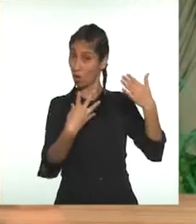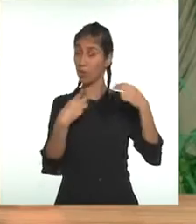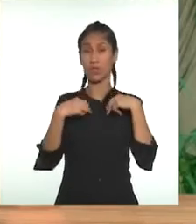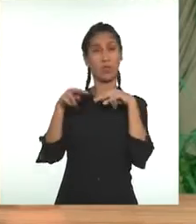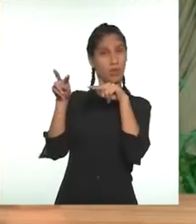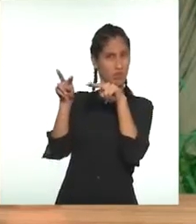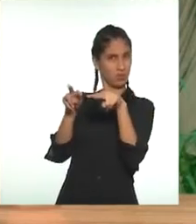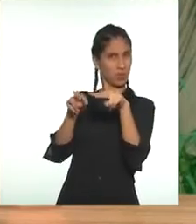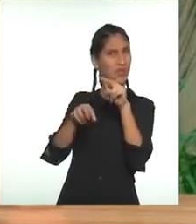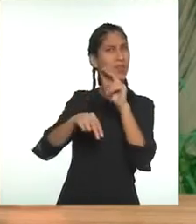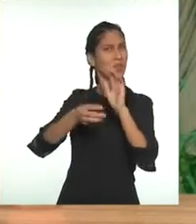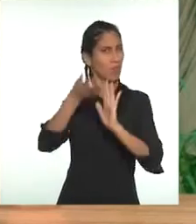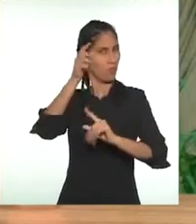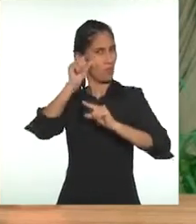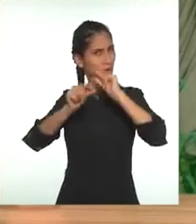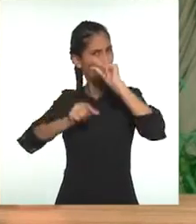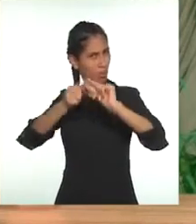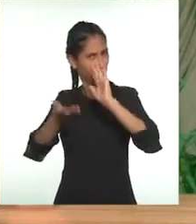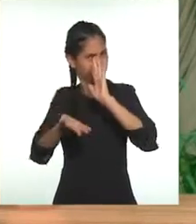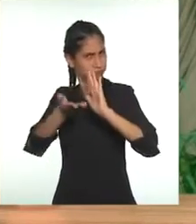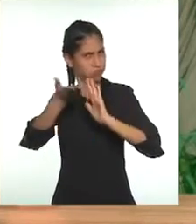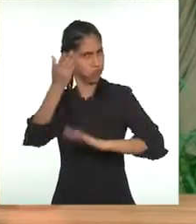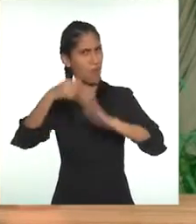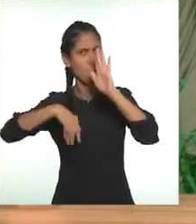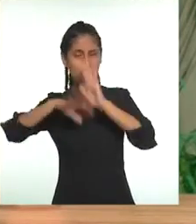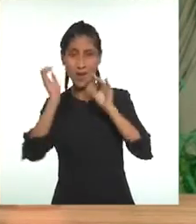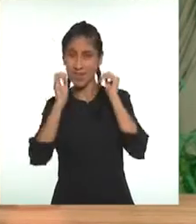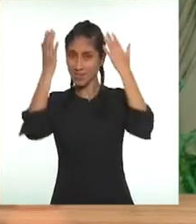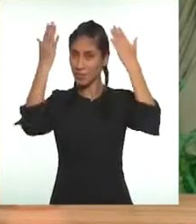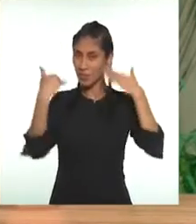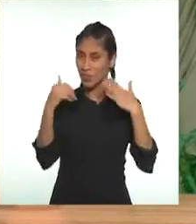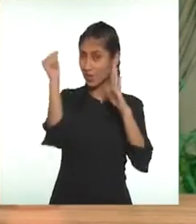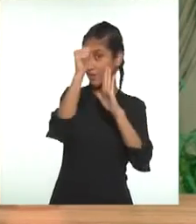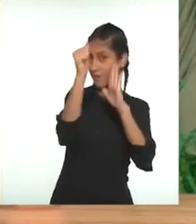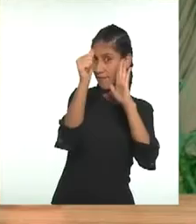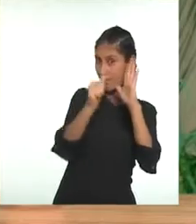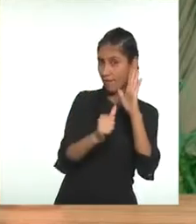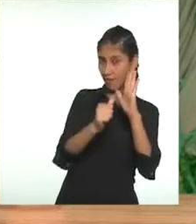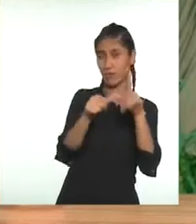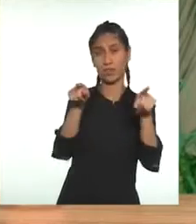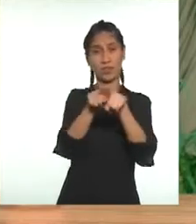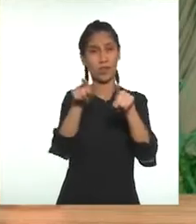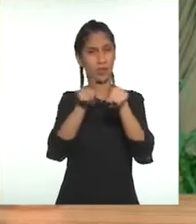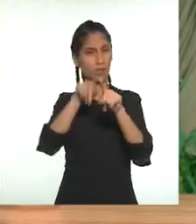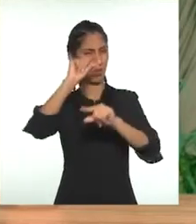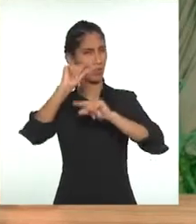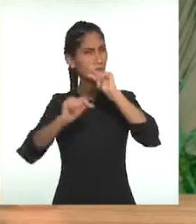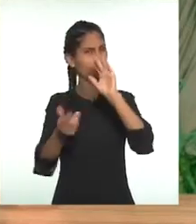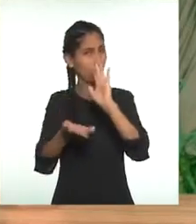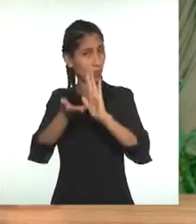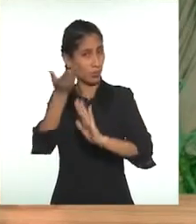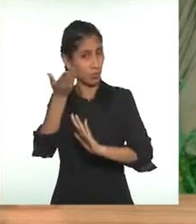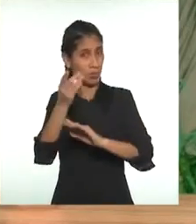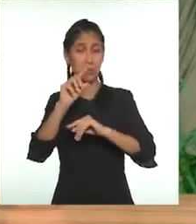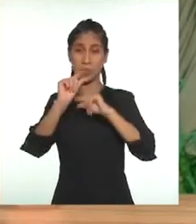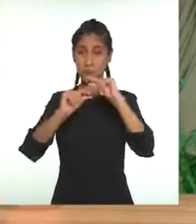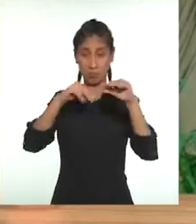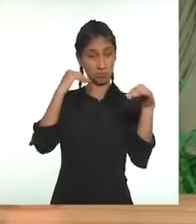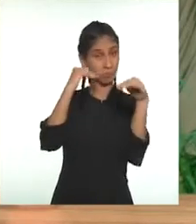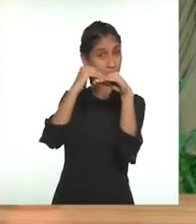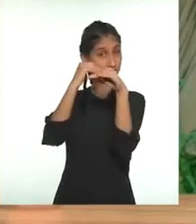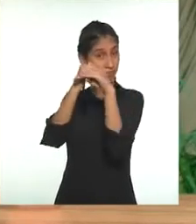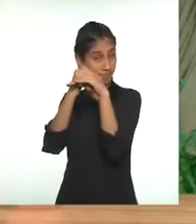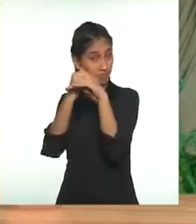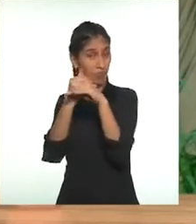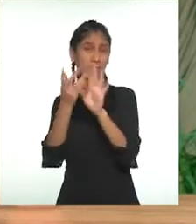me doy cuenta que siempre han habido artistas mujeres. Y ahora, cada vez las condiciones en las que crecemos se vuelven un poco más parejas.